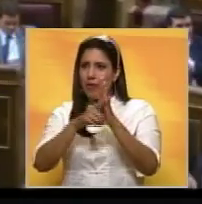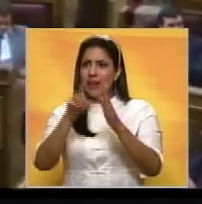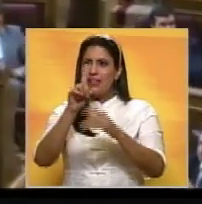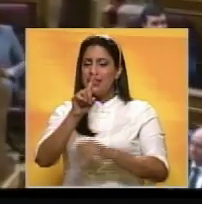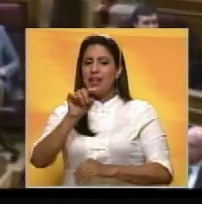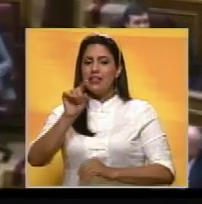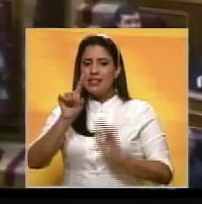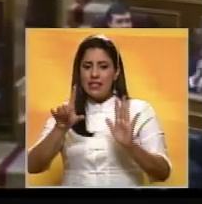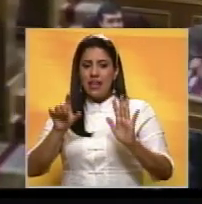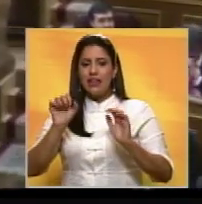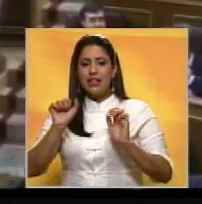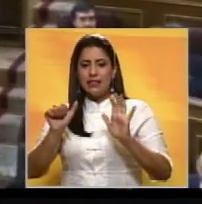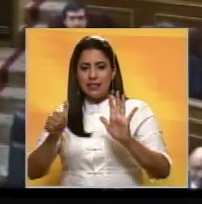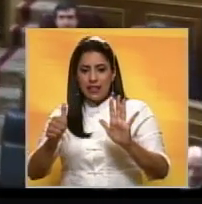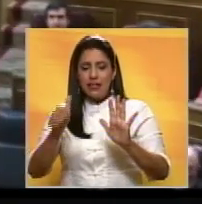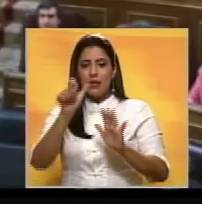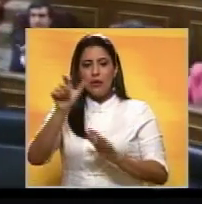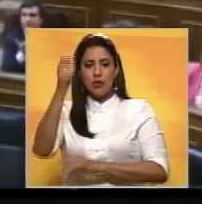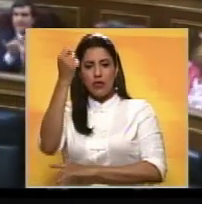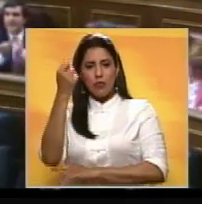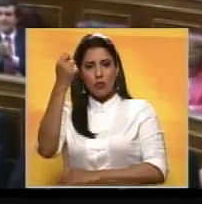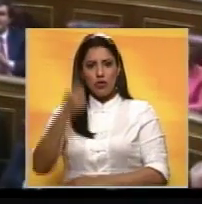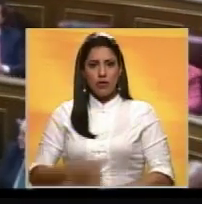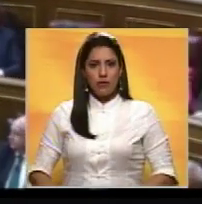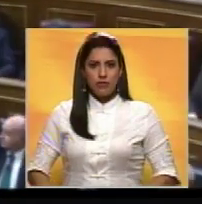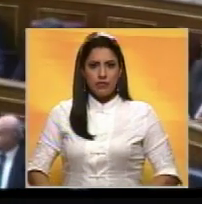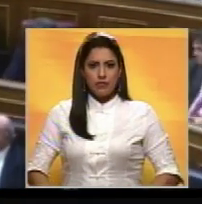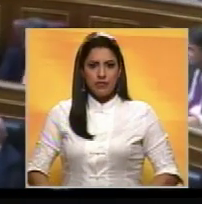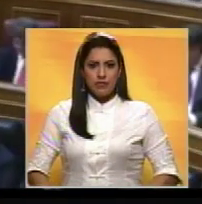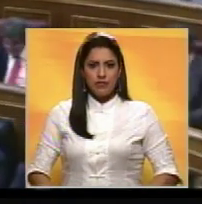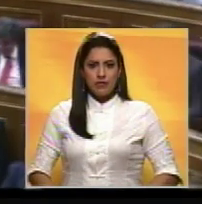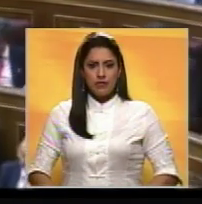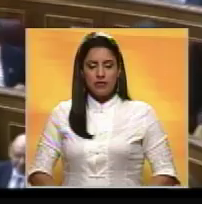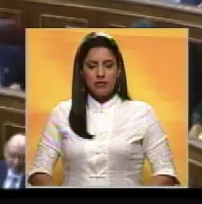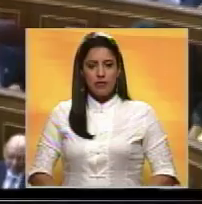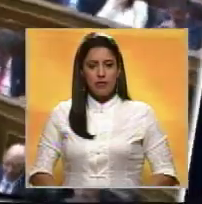de 176 diputados.